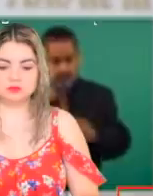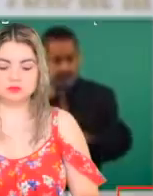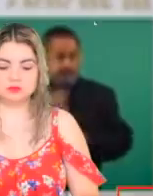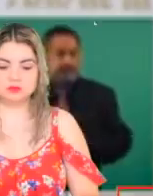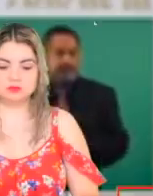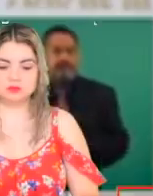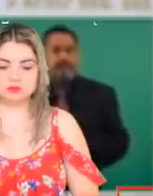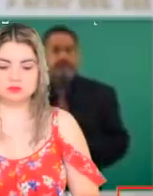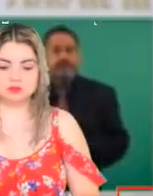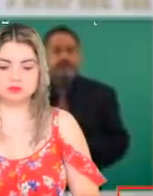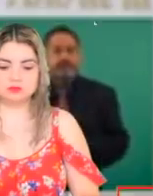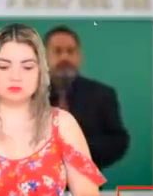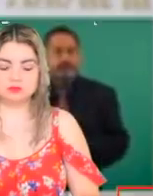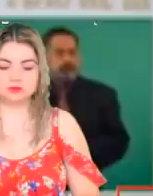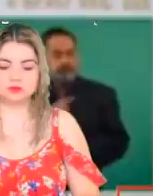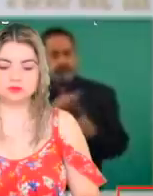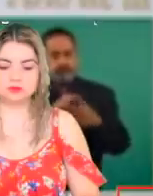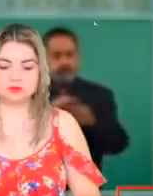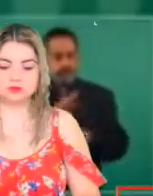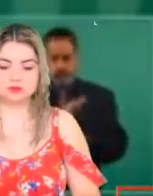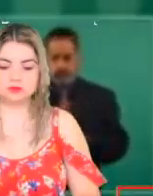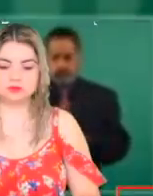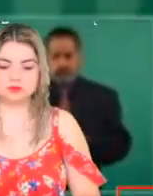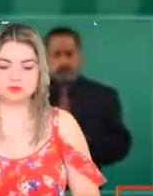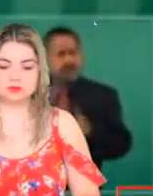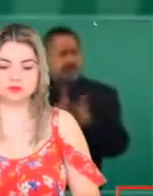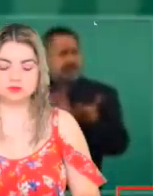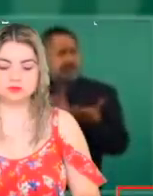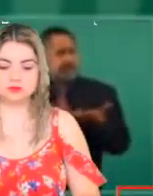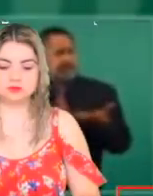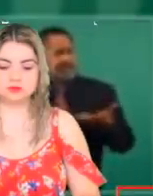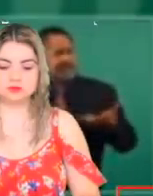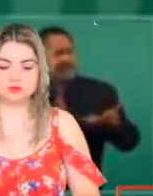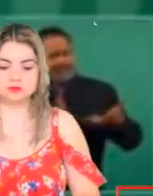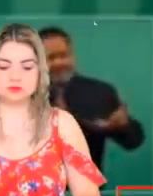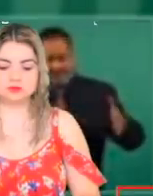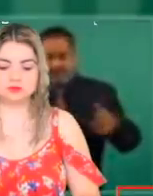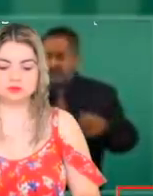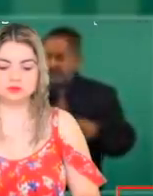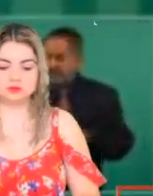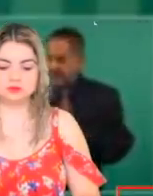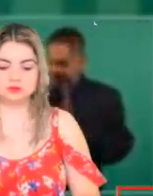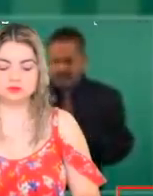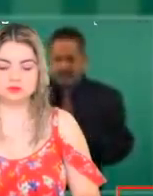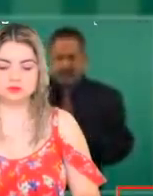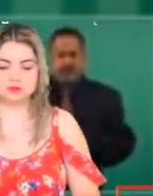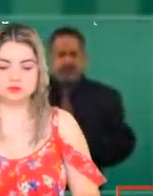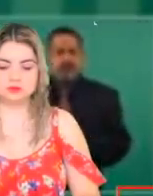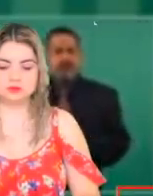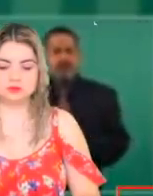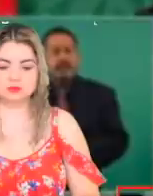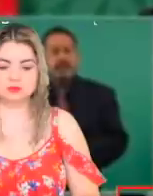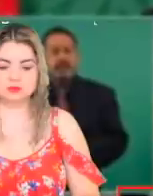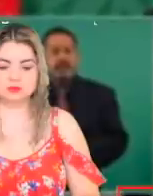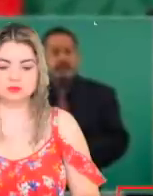Fíjense, pertenecer a un municipio, por cierto, aquí,